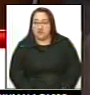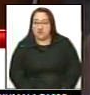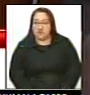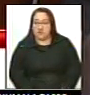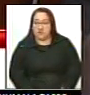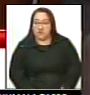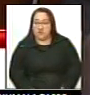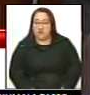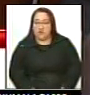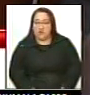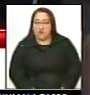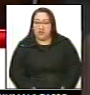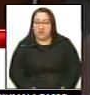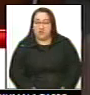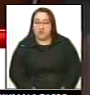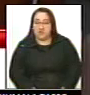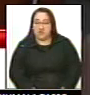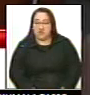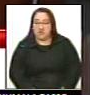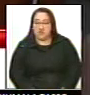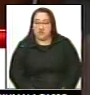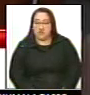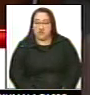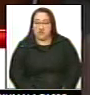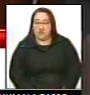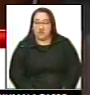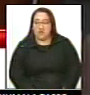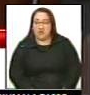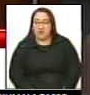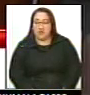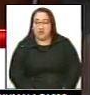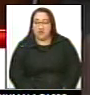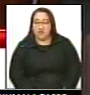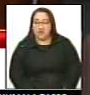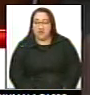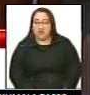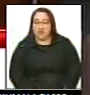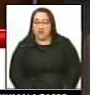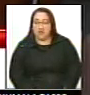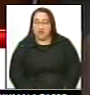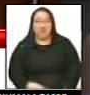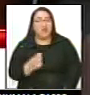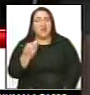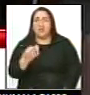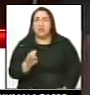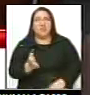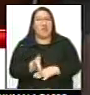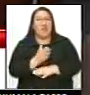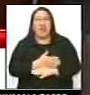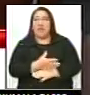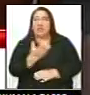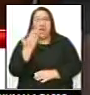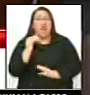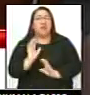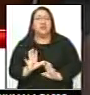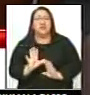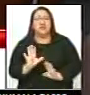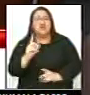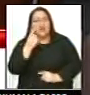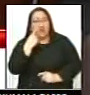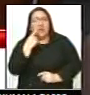El Capricho se llamaba la casa de Paracas, que ahora es parte del hotel de Paracas. Es una vieja práctica, presidente. Eso se